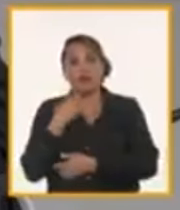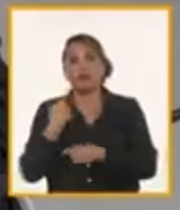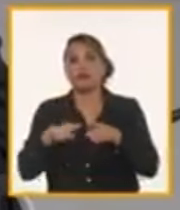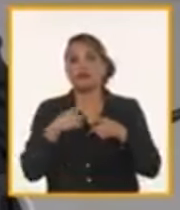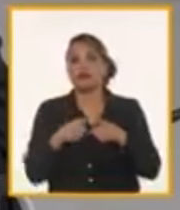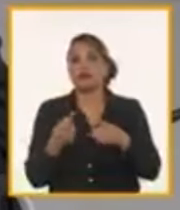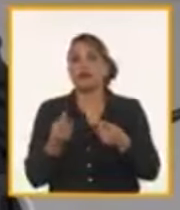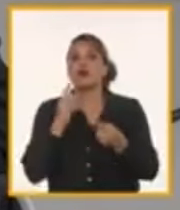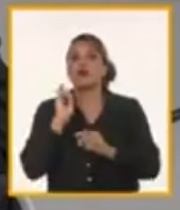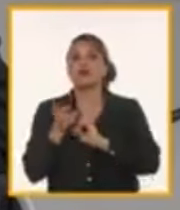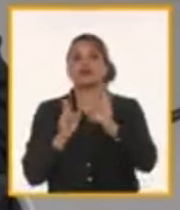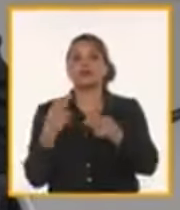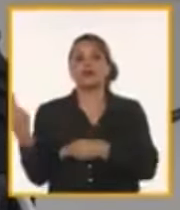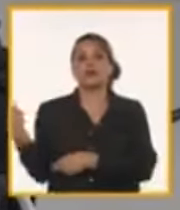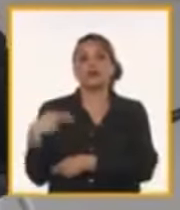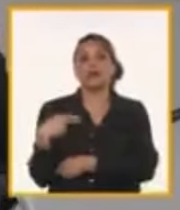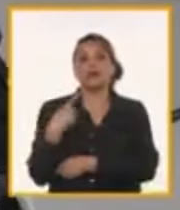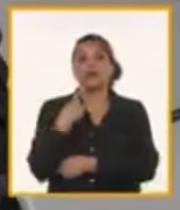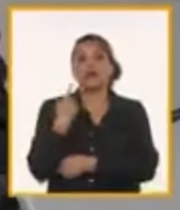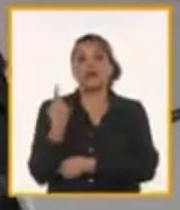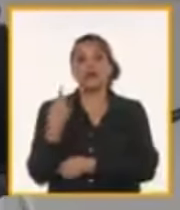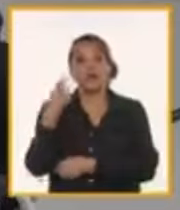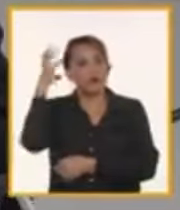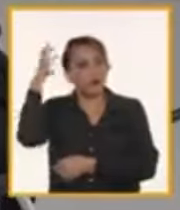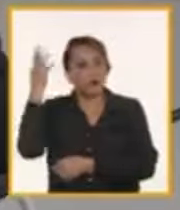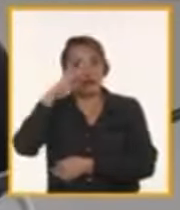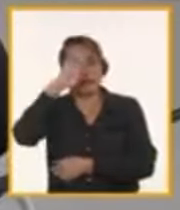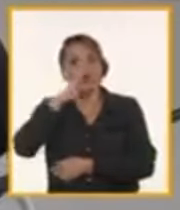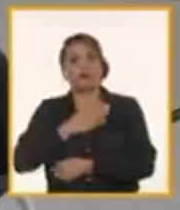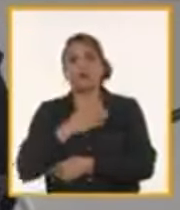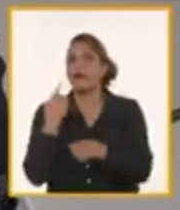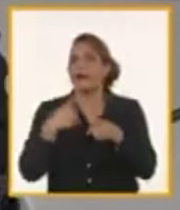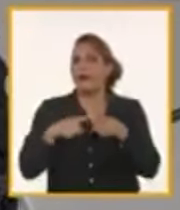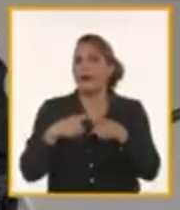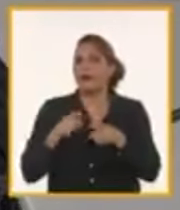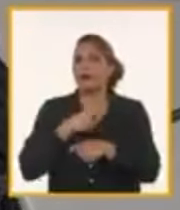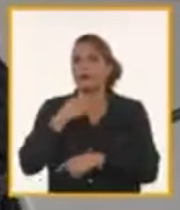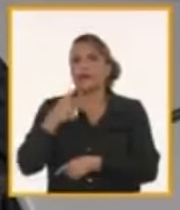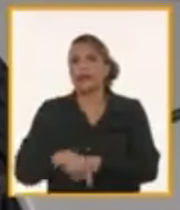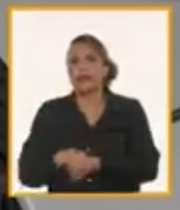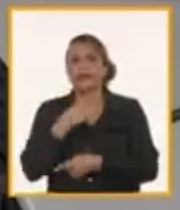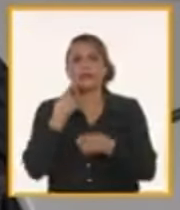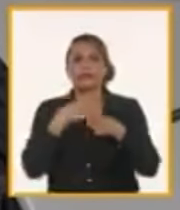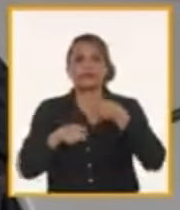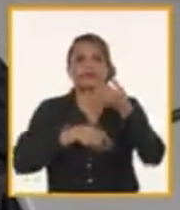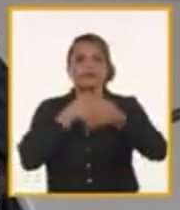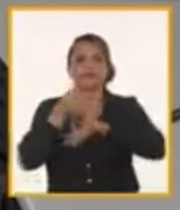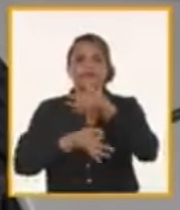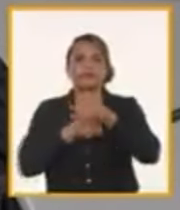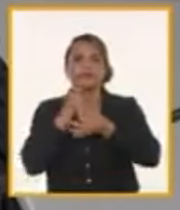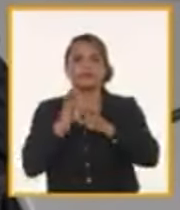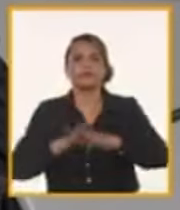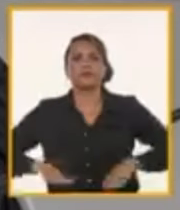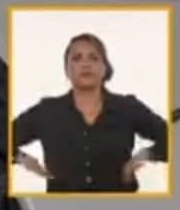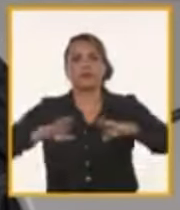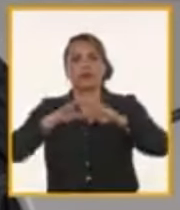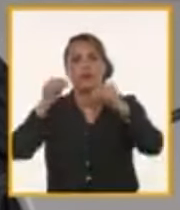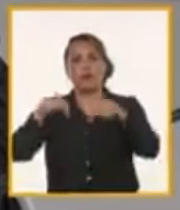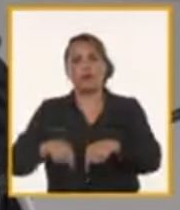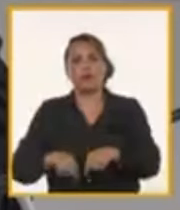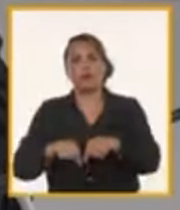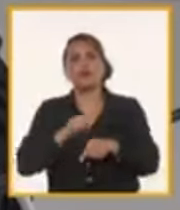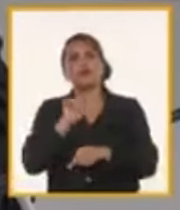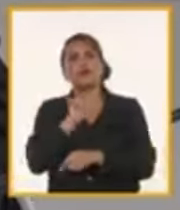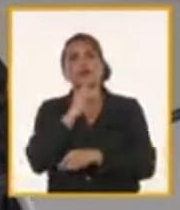eh la dirección del país por sol citar otro ejemplo adicional a los que seguramente se comentarán en la mesa de hoy se han